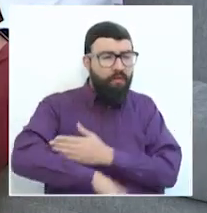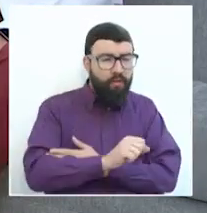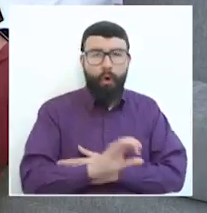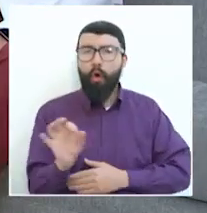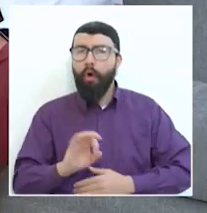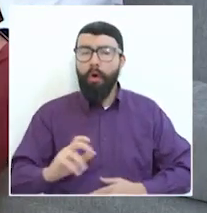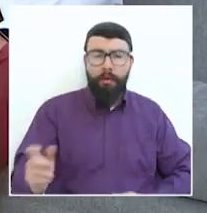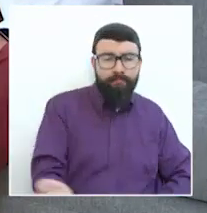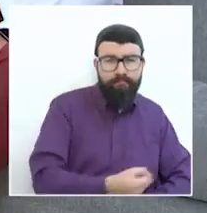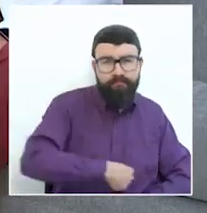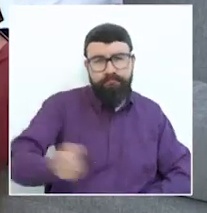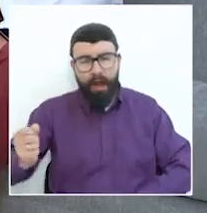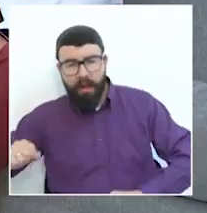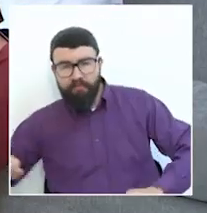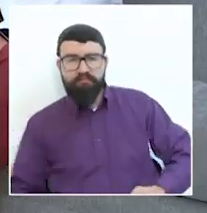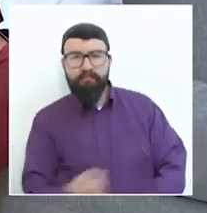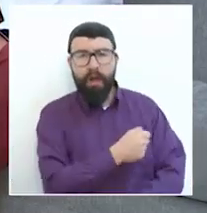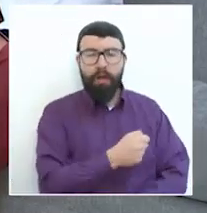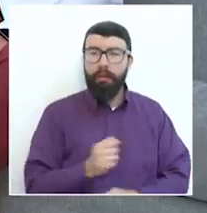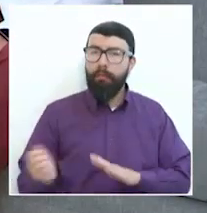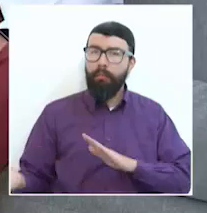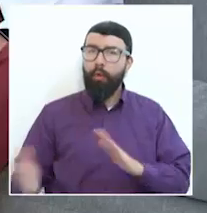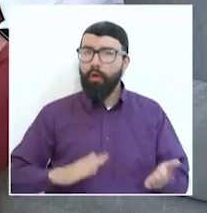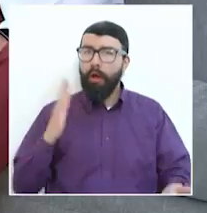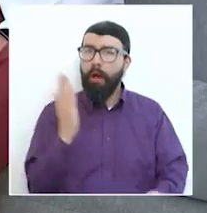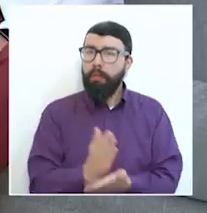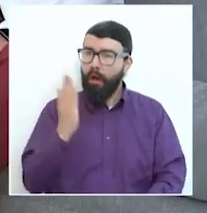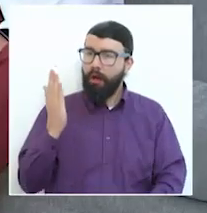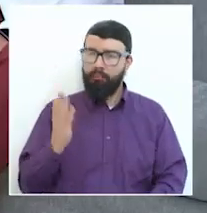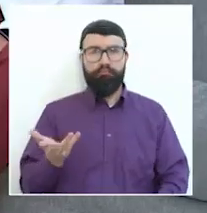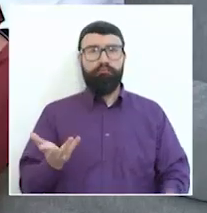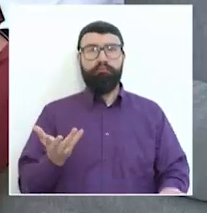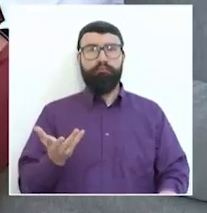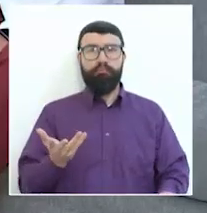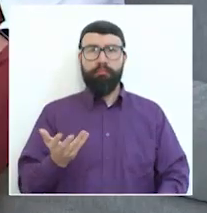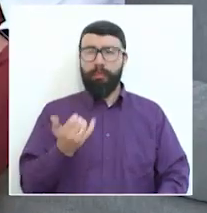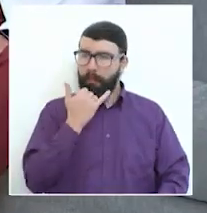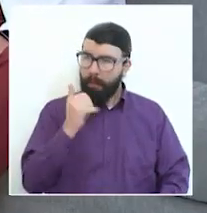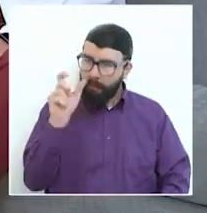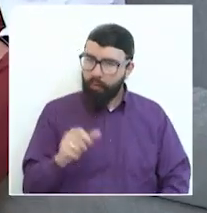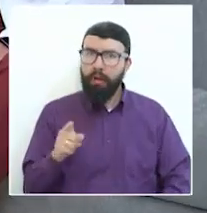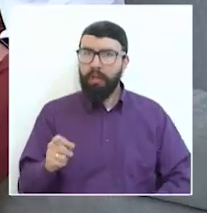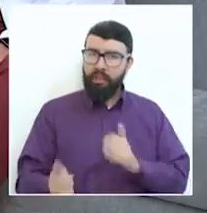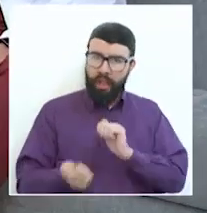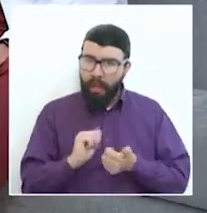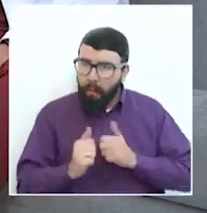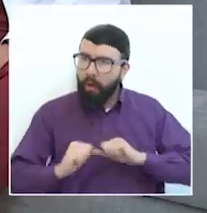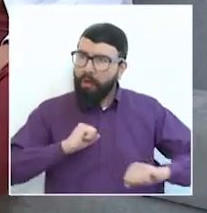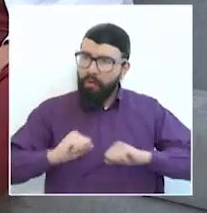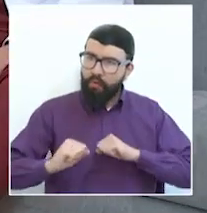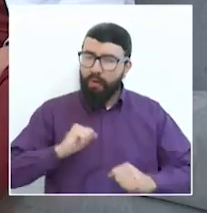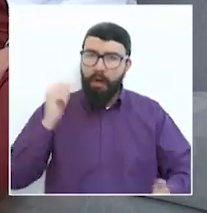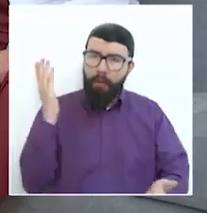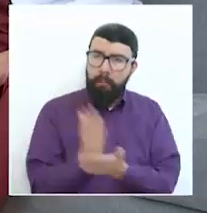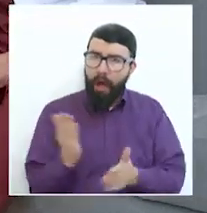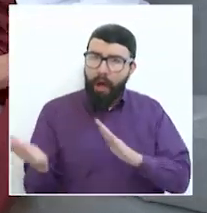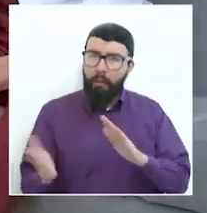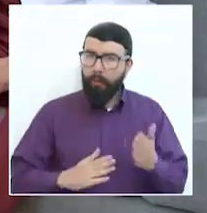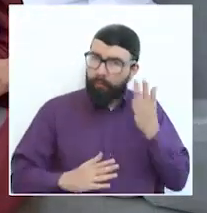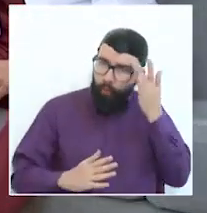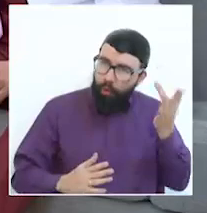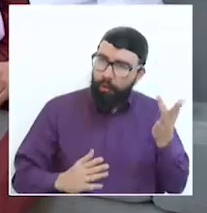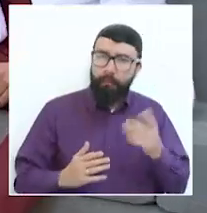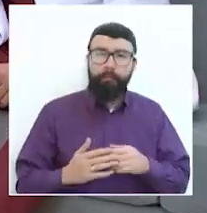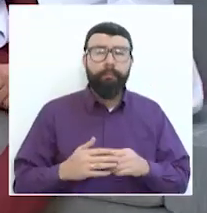tenis y se murió. La pregunta es, ¿qué es lo que pasa con ese tipo de personas? Porque muchos pacientes vienen